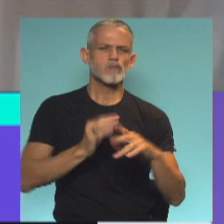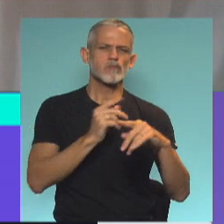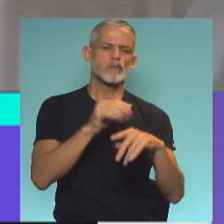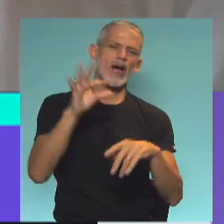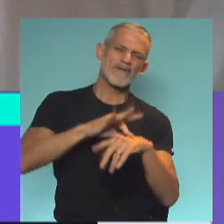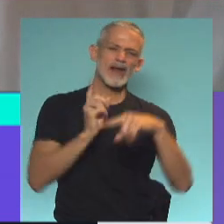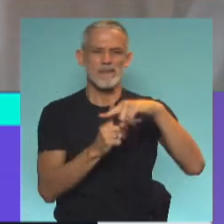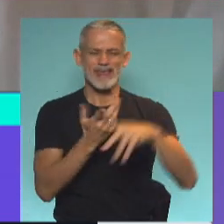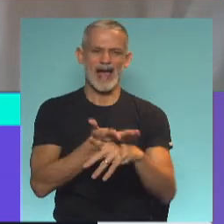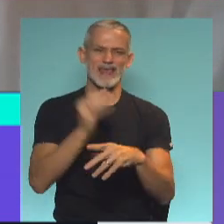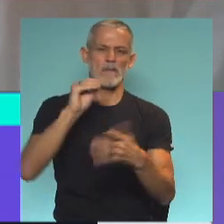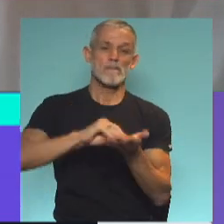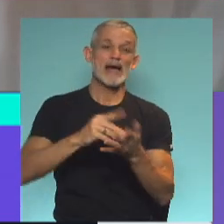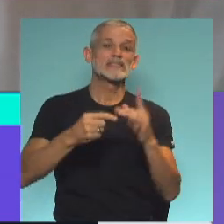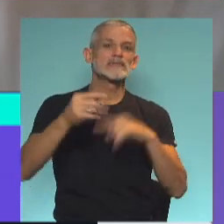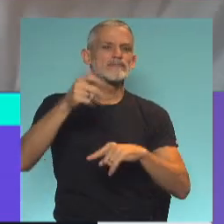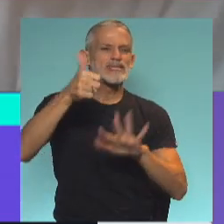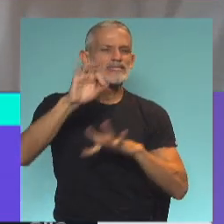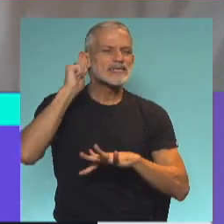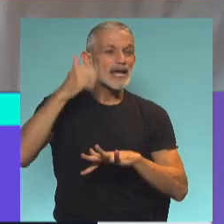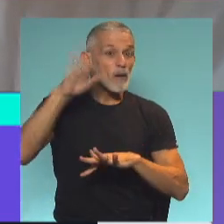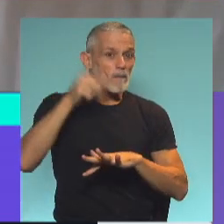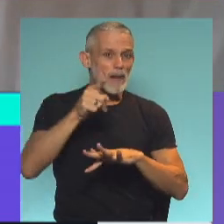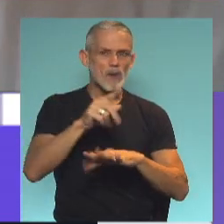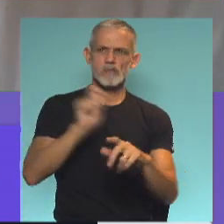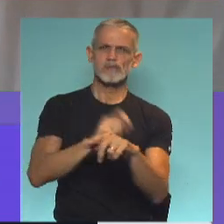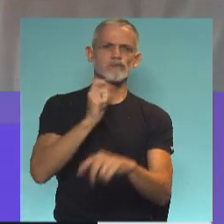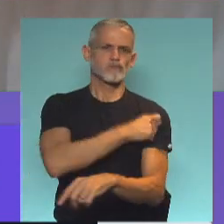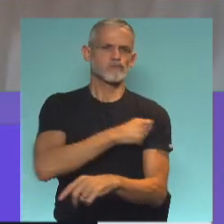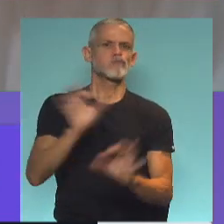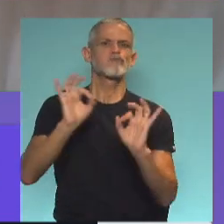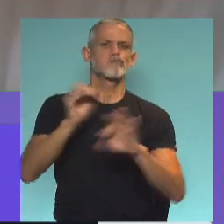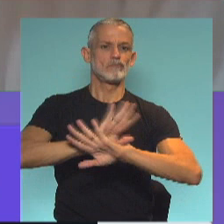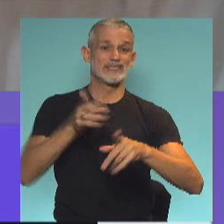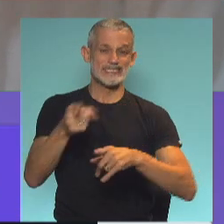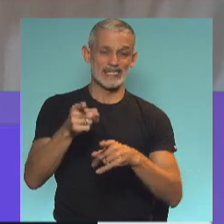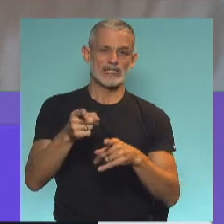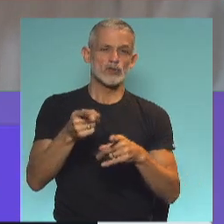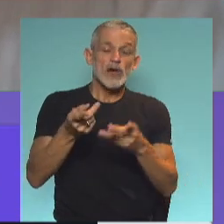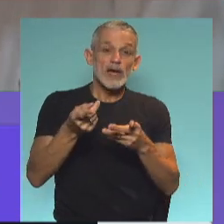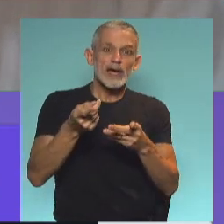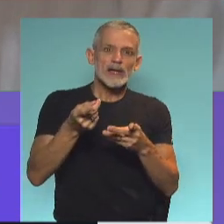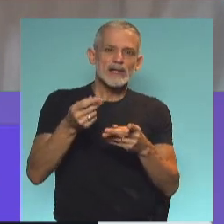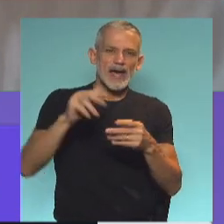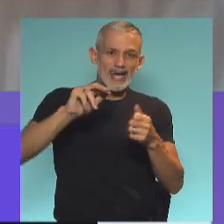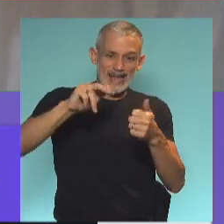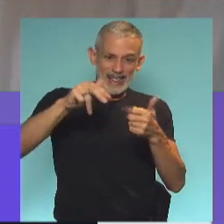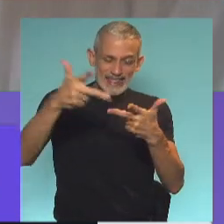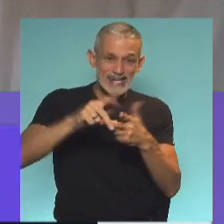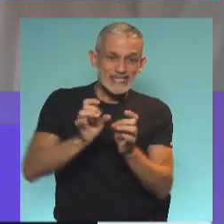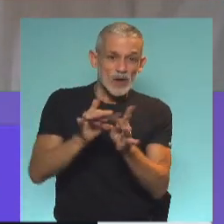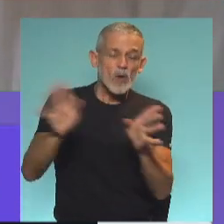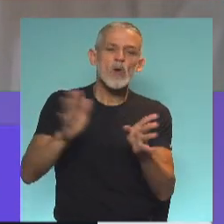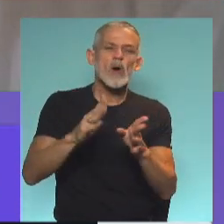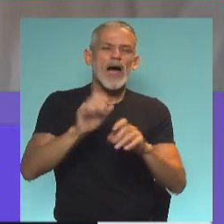riesgo, más todos aquellos de más de 60 años, el tipo, la calidad, digamos, de esa ola puede tener que ver con menos cuadros